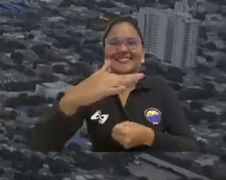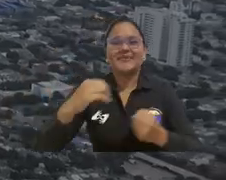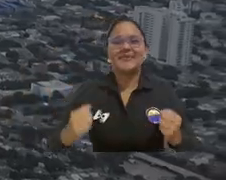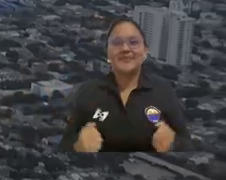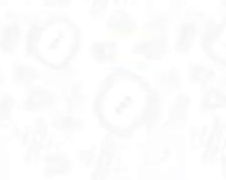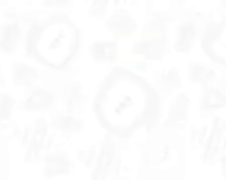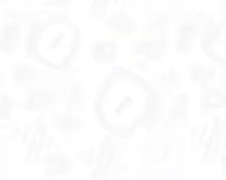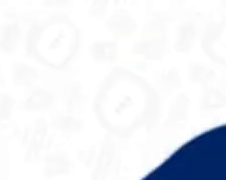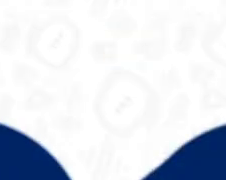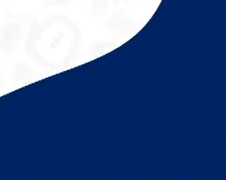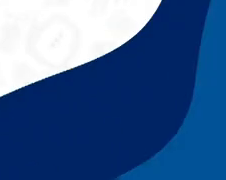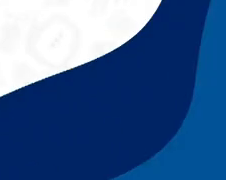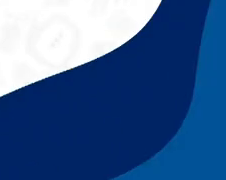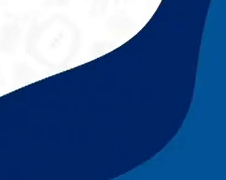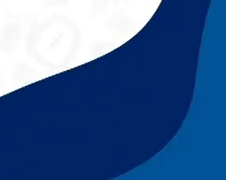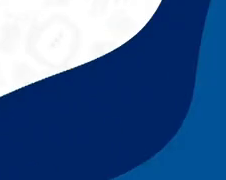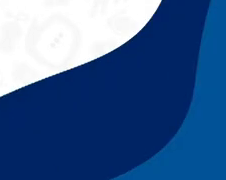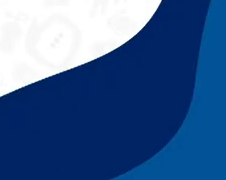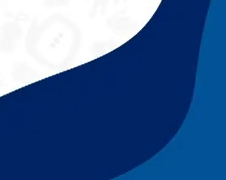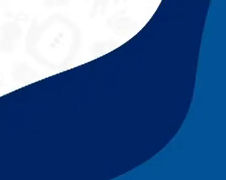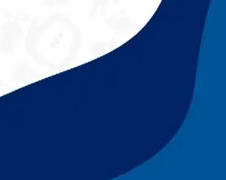de Santa Marta.